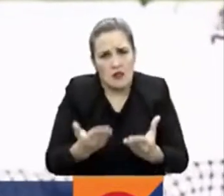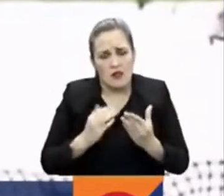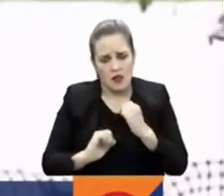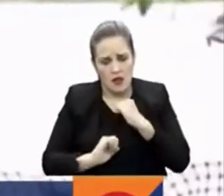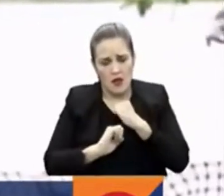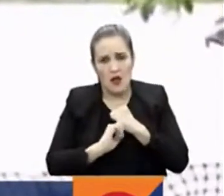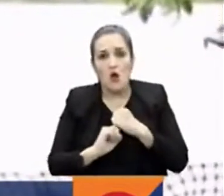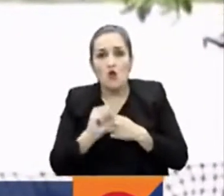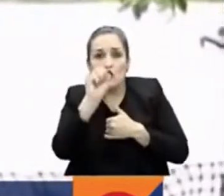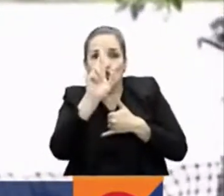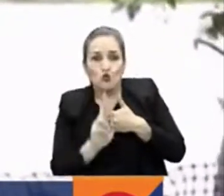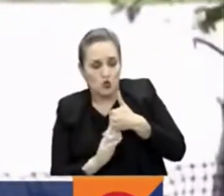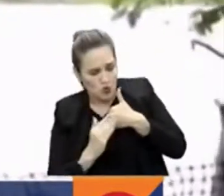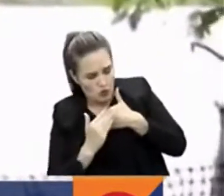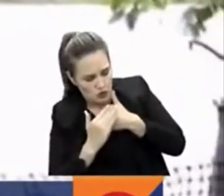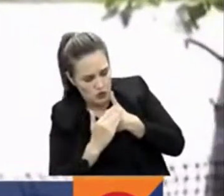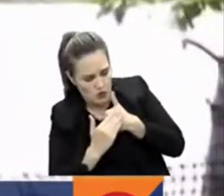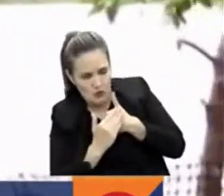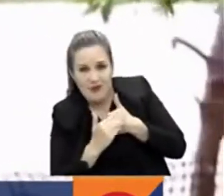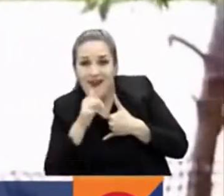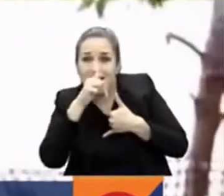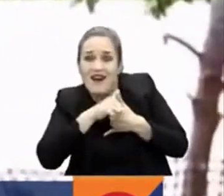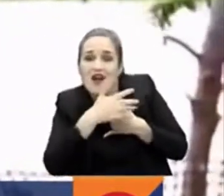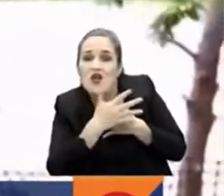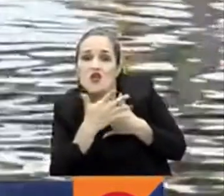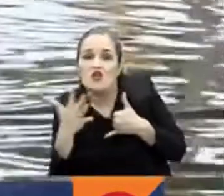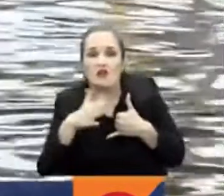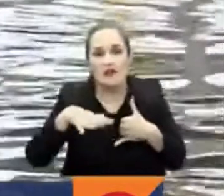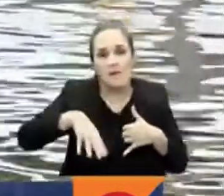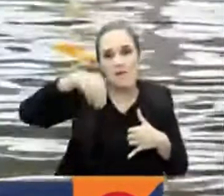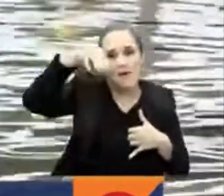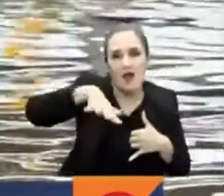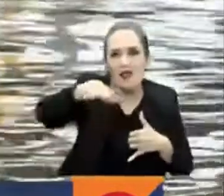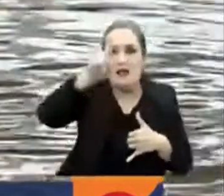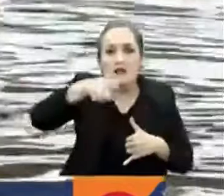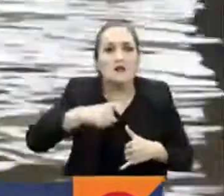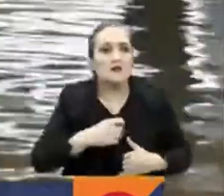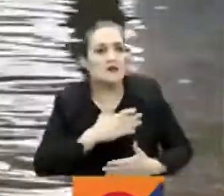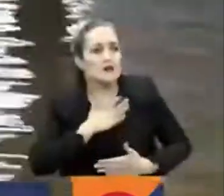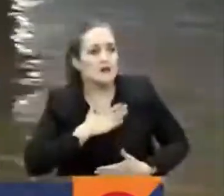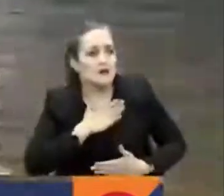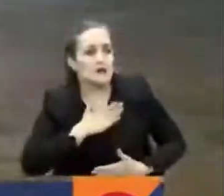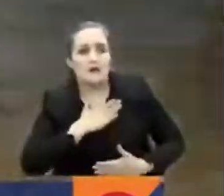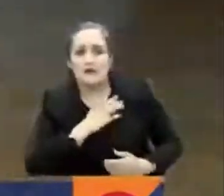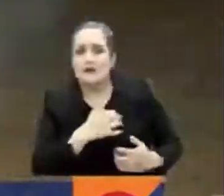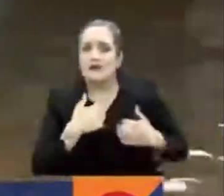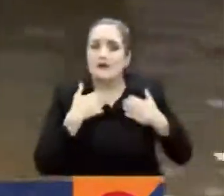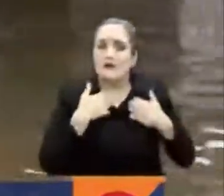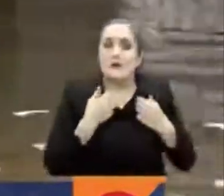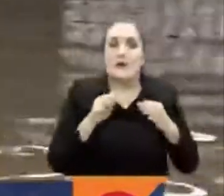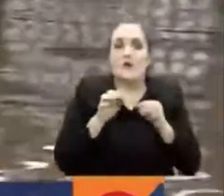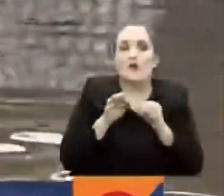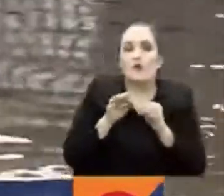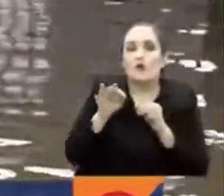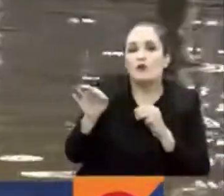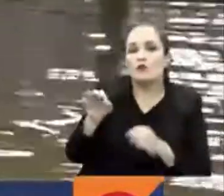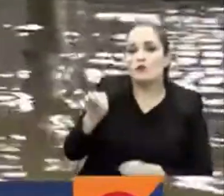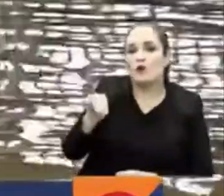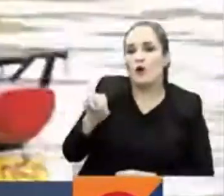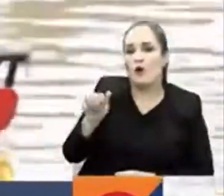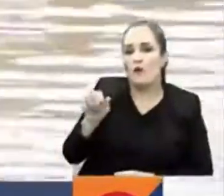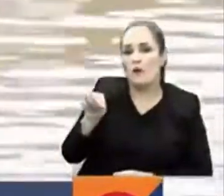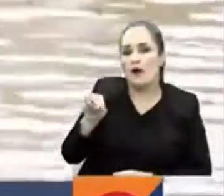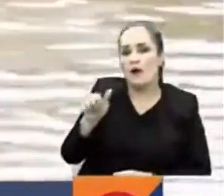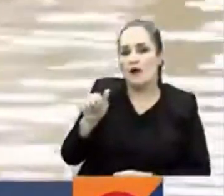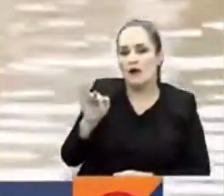departamento, de este gran territorio, poder dormir tranquilos. Asimismo, existe una alerta en los municipios de Manatí, Sabana Larga y